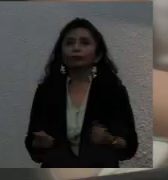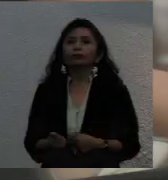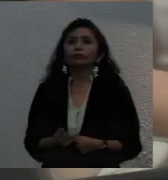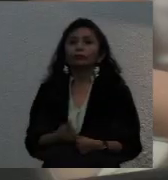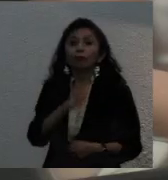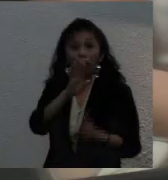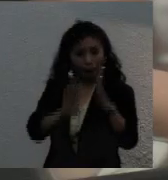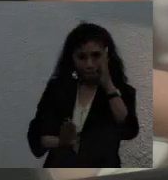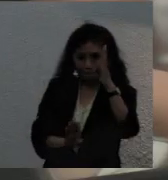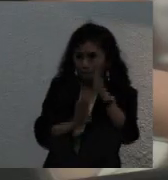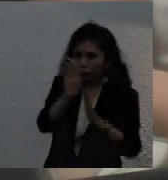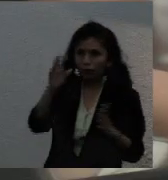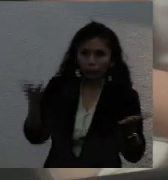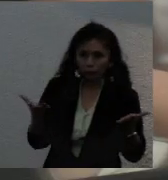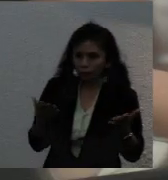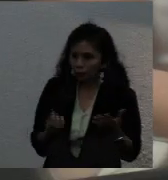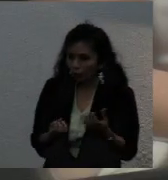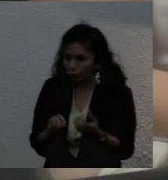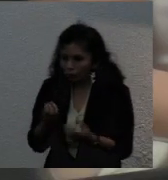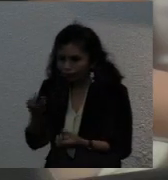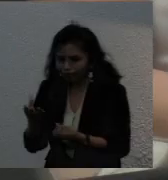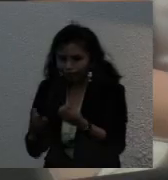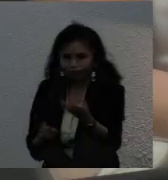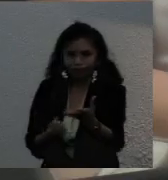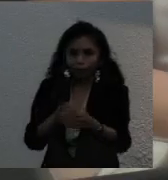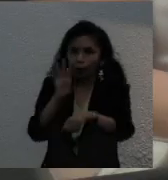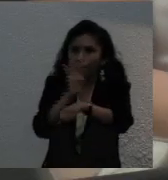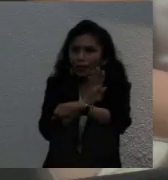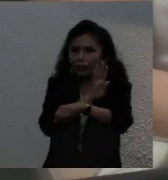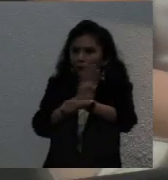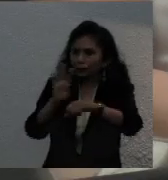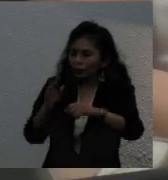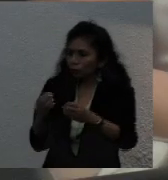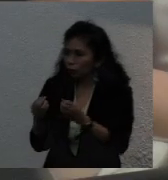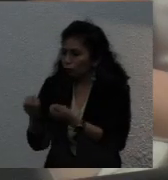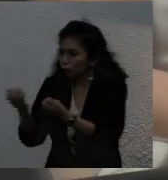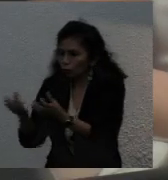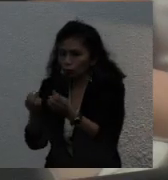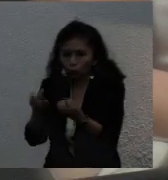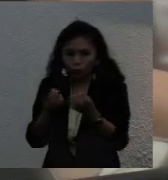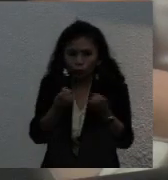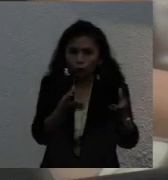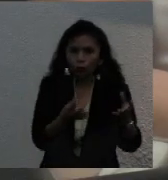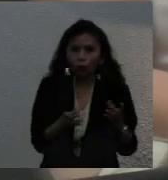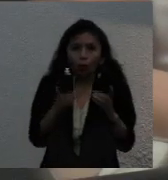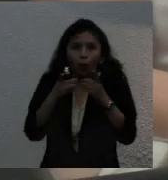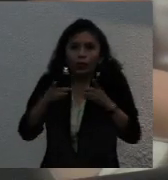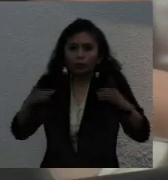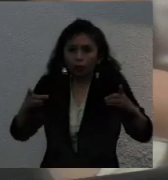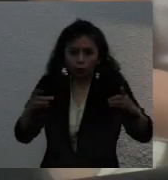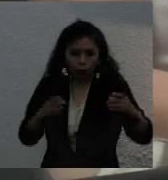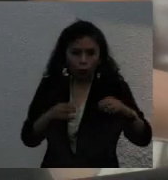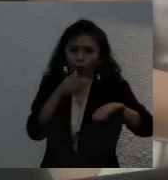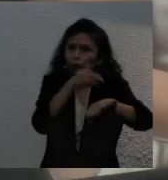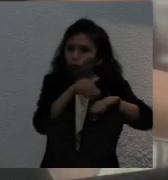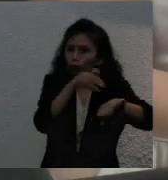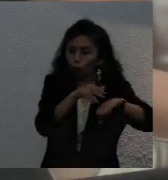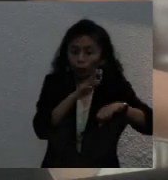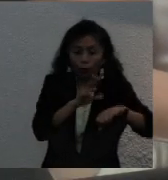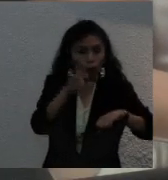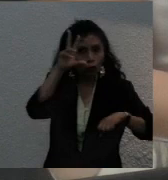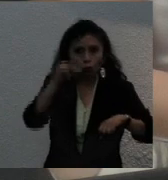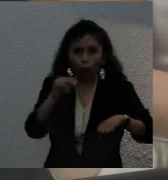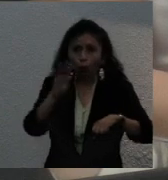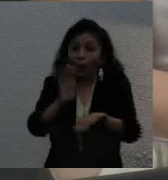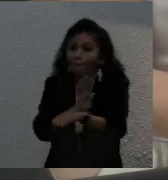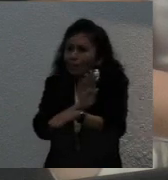venir acompañado de una distribución equitativa de los beneficios. El desarrollo no puede medirse solo en números, sino en bienestar